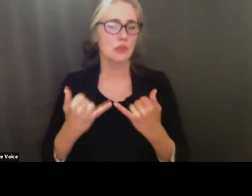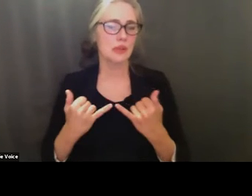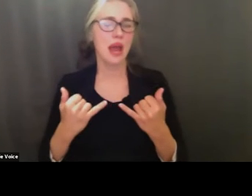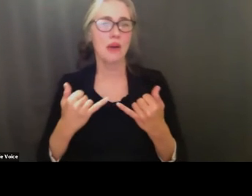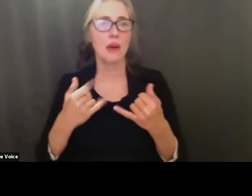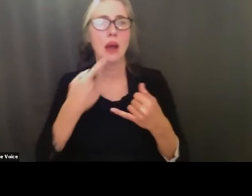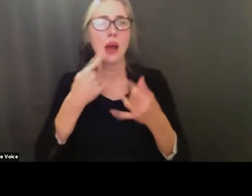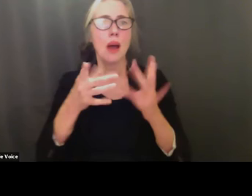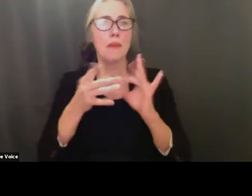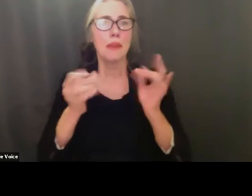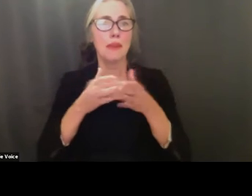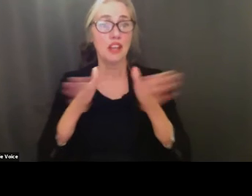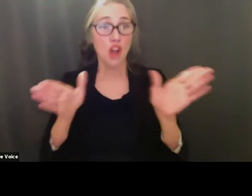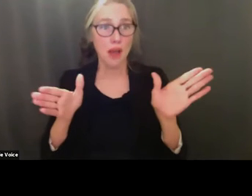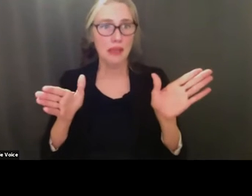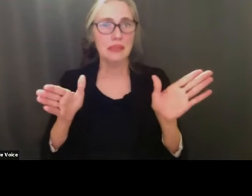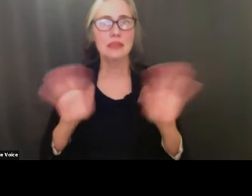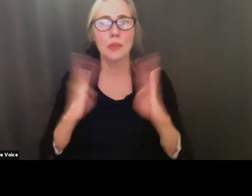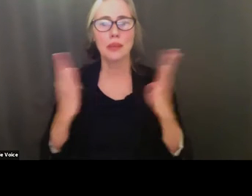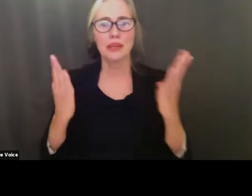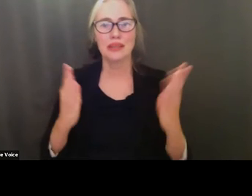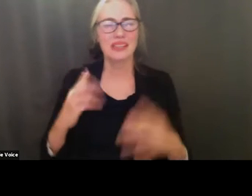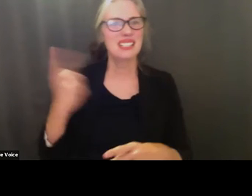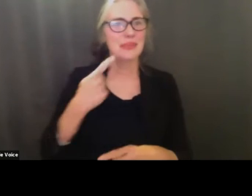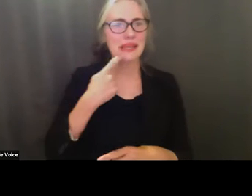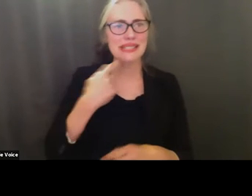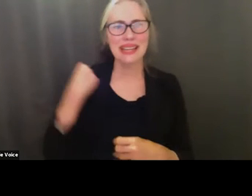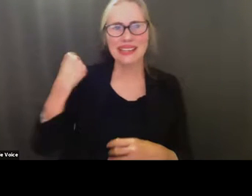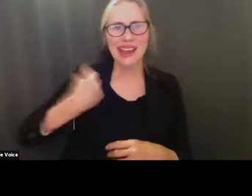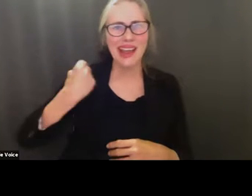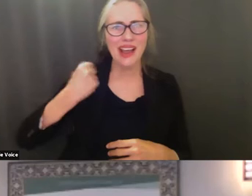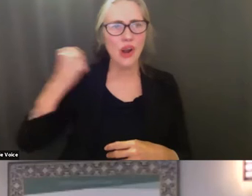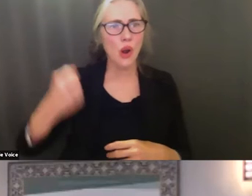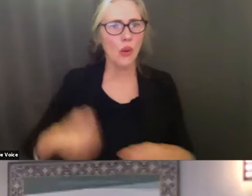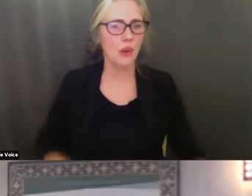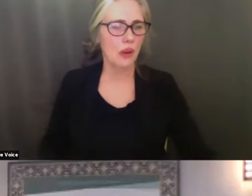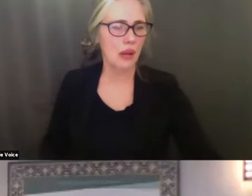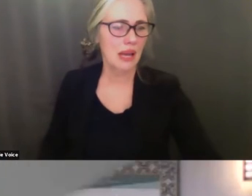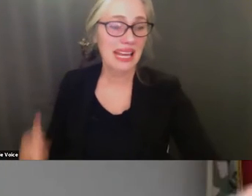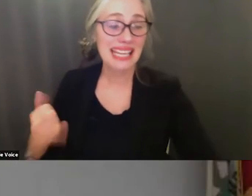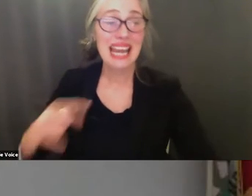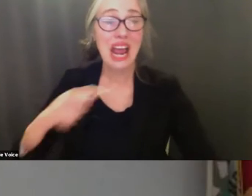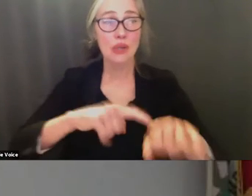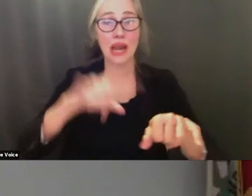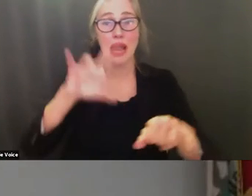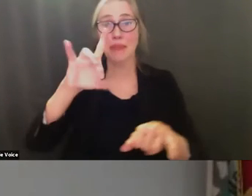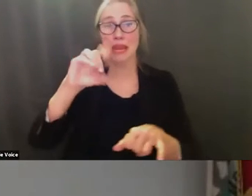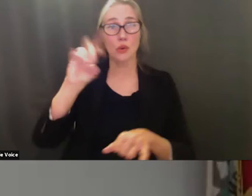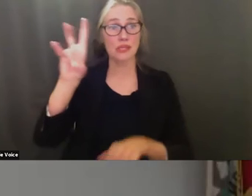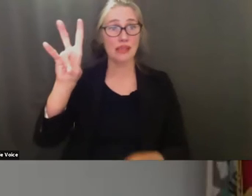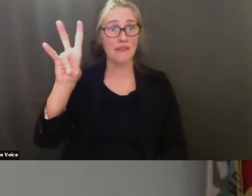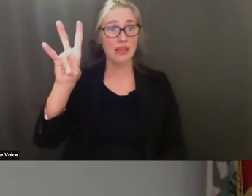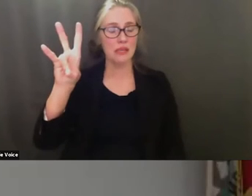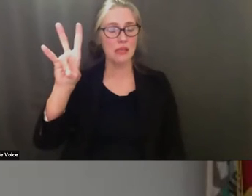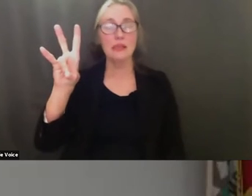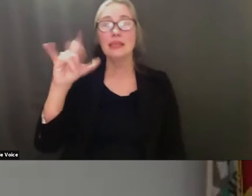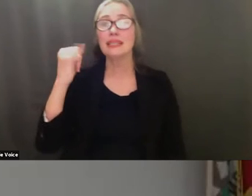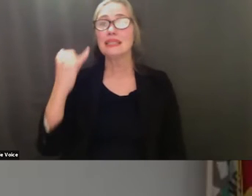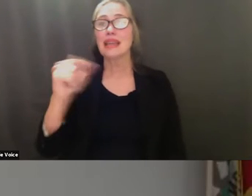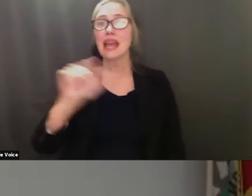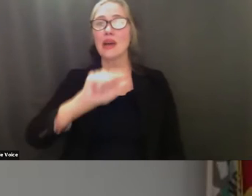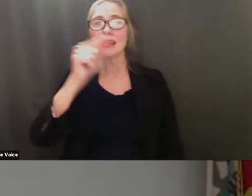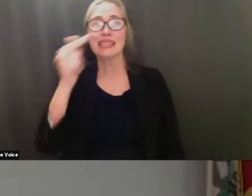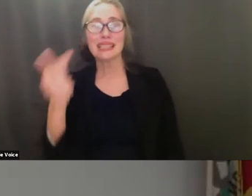público. Okay, thank you so much. Muy bien, muchas gracias. Ya que son las 8:07,